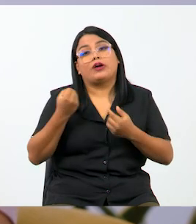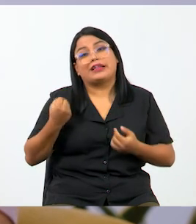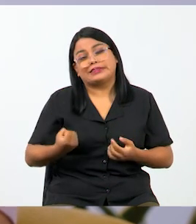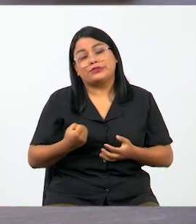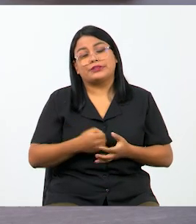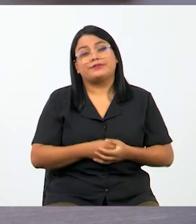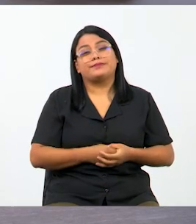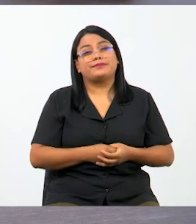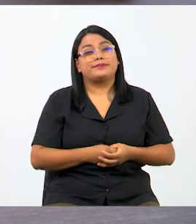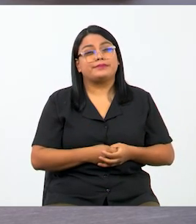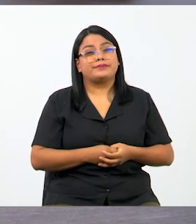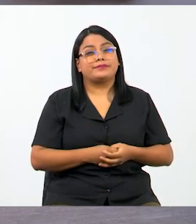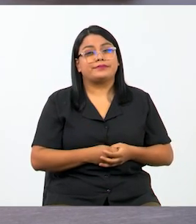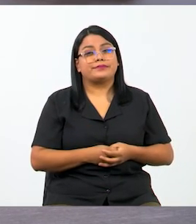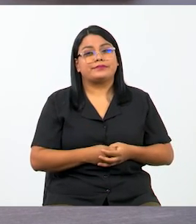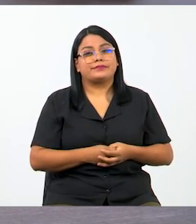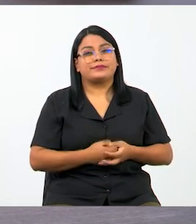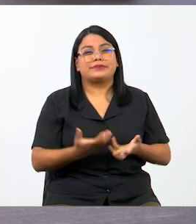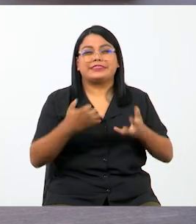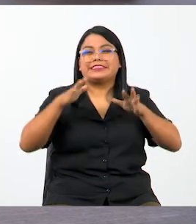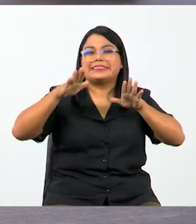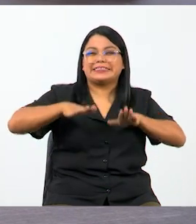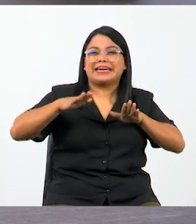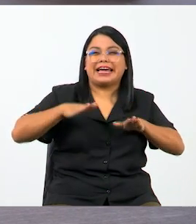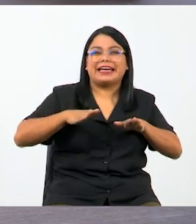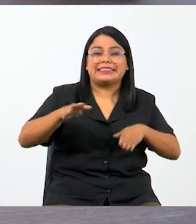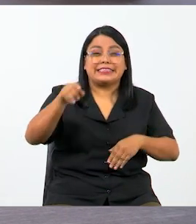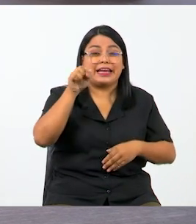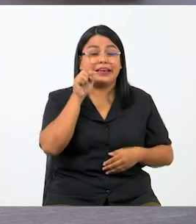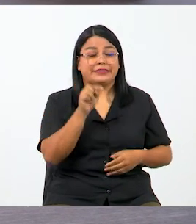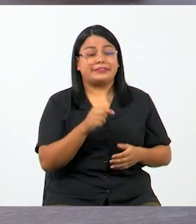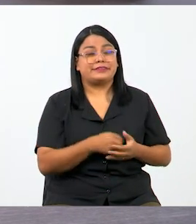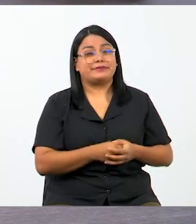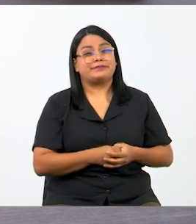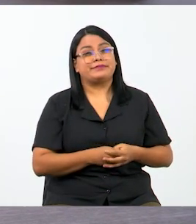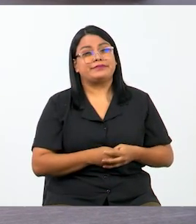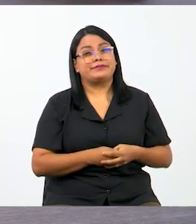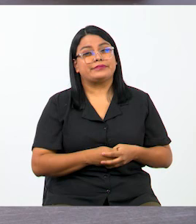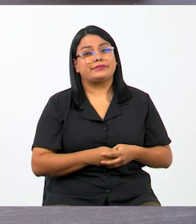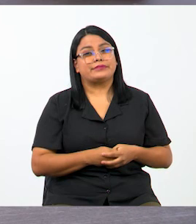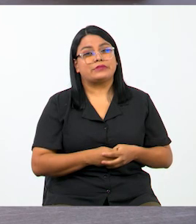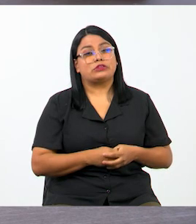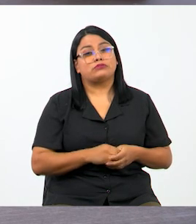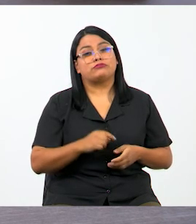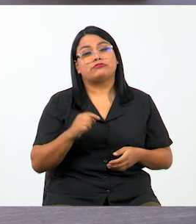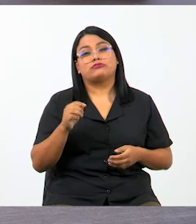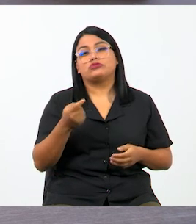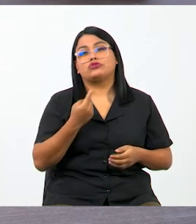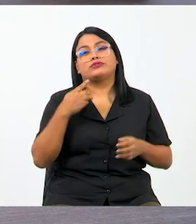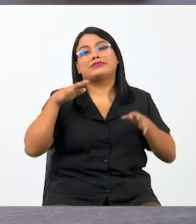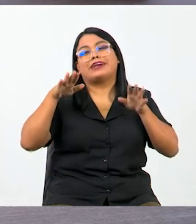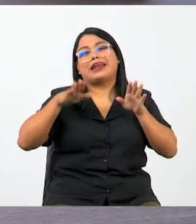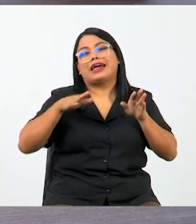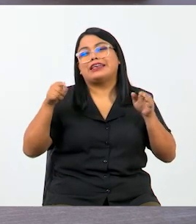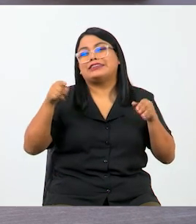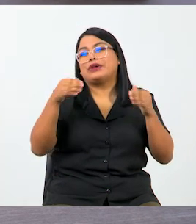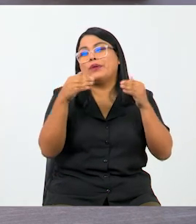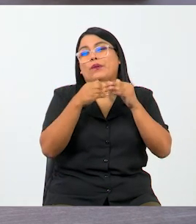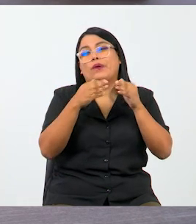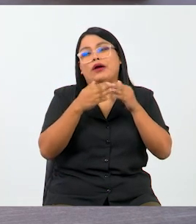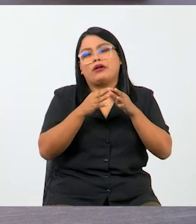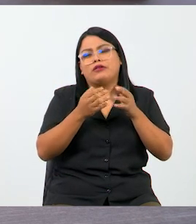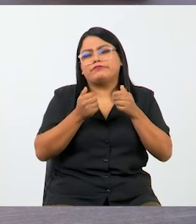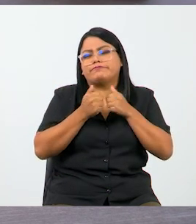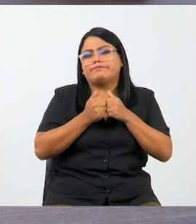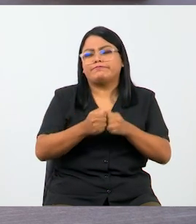Te agradezco mucho, Antonieta. Bueno, no nos queda más que agradecerte a ti también, Esmeralda, por acompañarnos y brindarnos tan